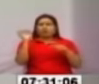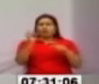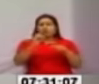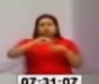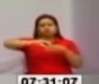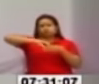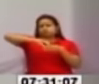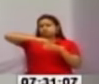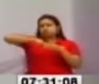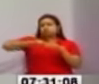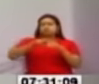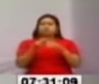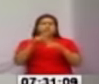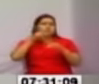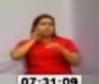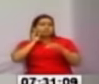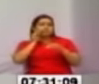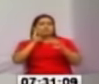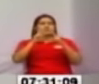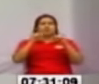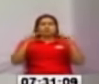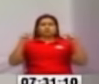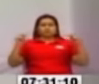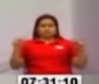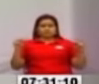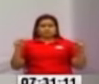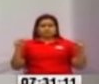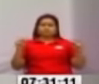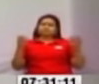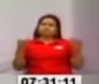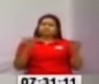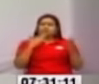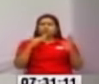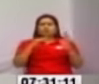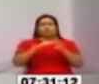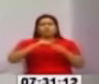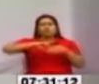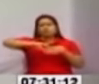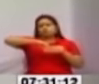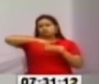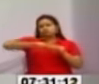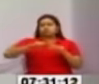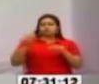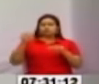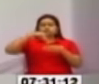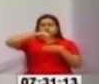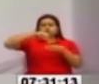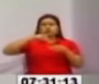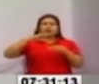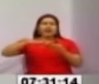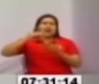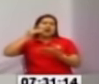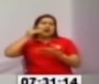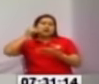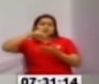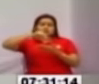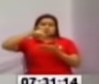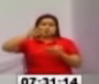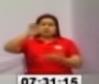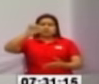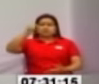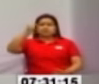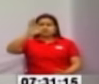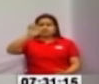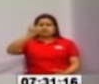¿por qué no? Si es que es algo natural, es algo, por ejemplo, un néctar de naranja endulzado con stevia, que es un endulzante natural,